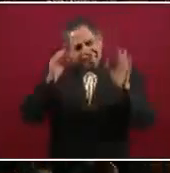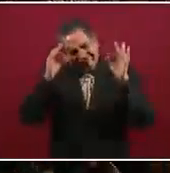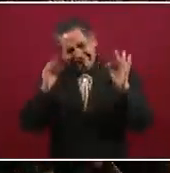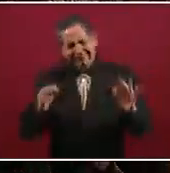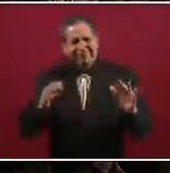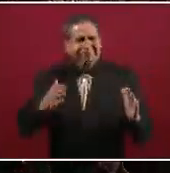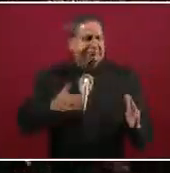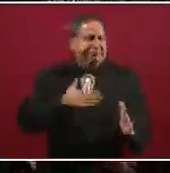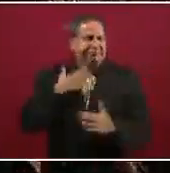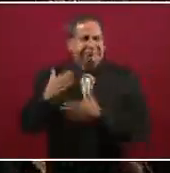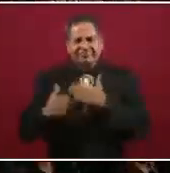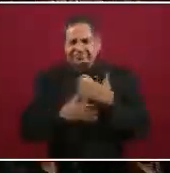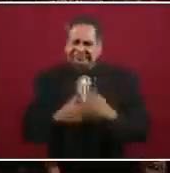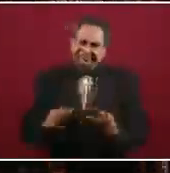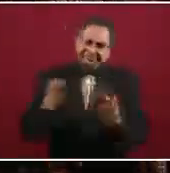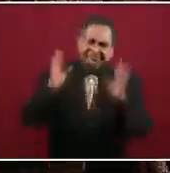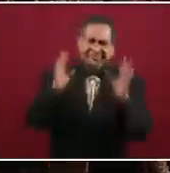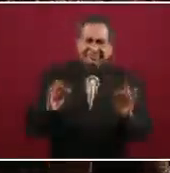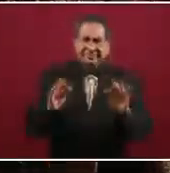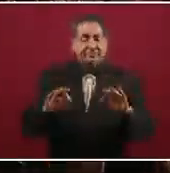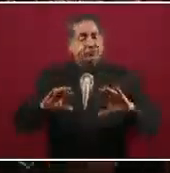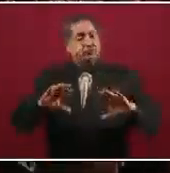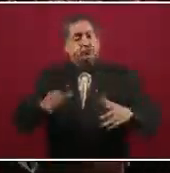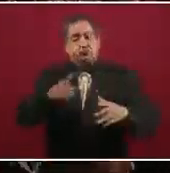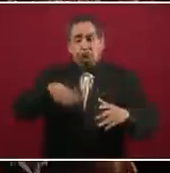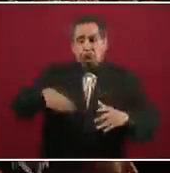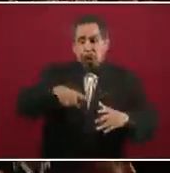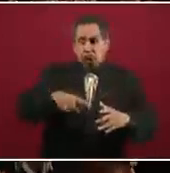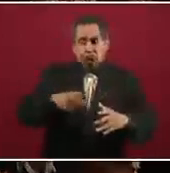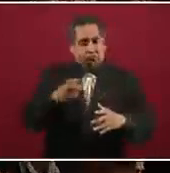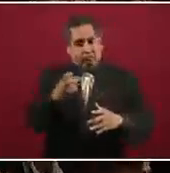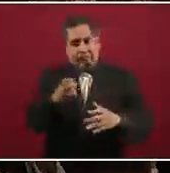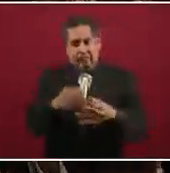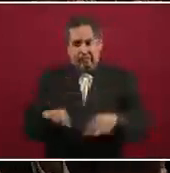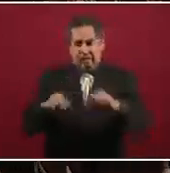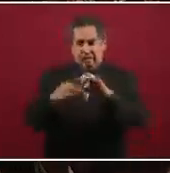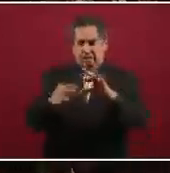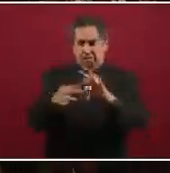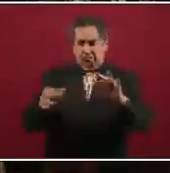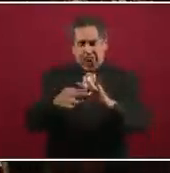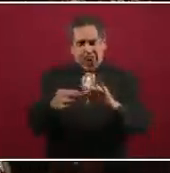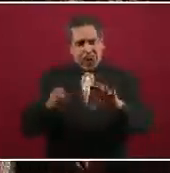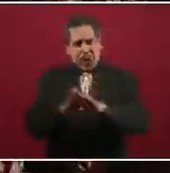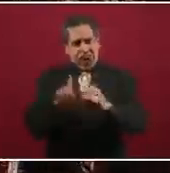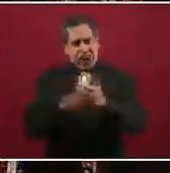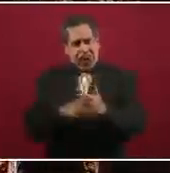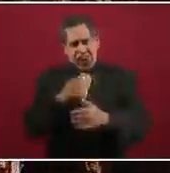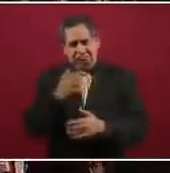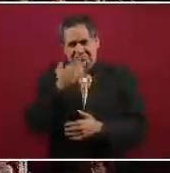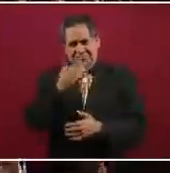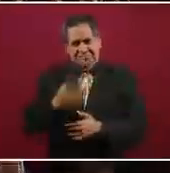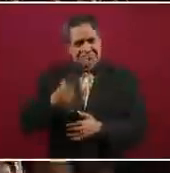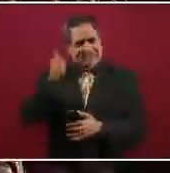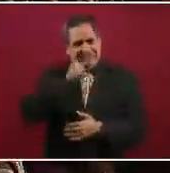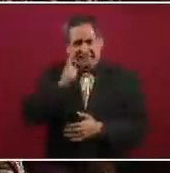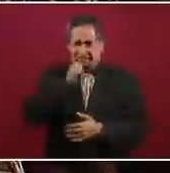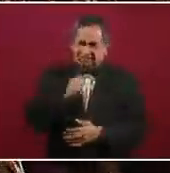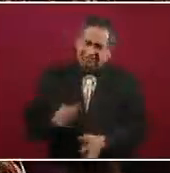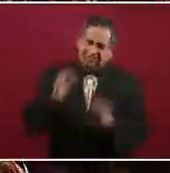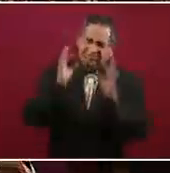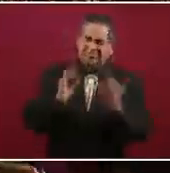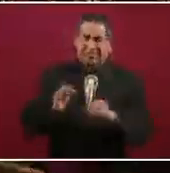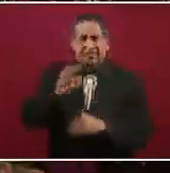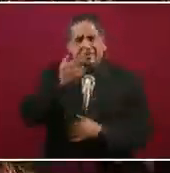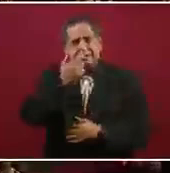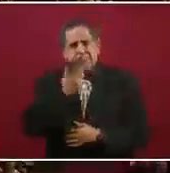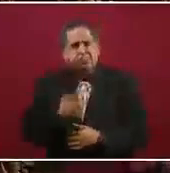la dicha de celebrar en conjunto, porque yo creo que es parte también del encanto. La fiesta siempre es muchísimo mejor,